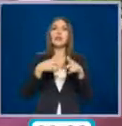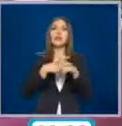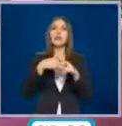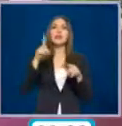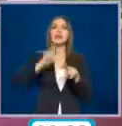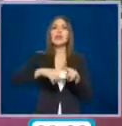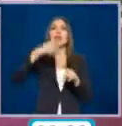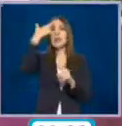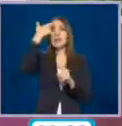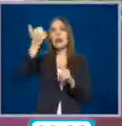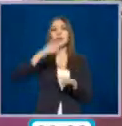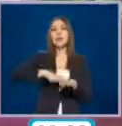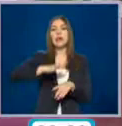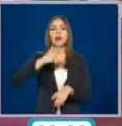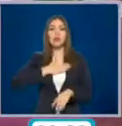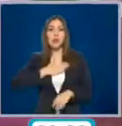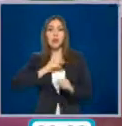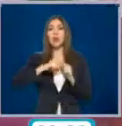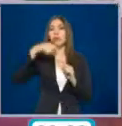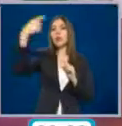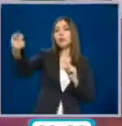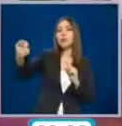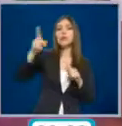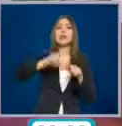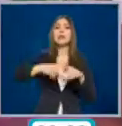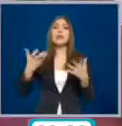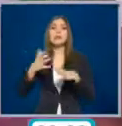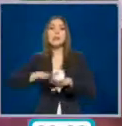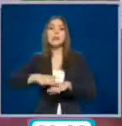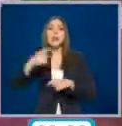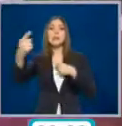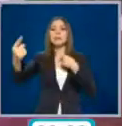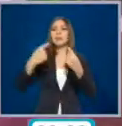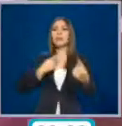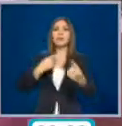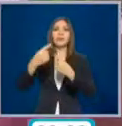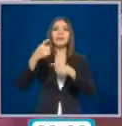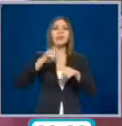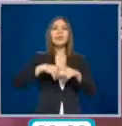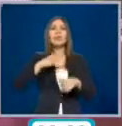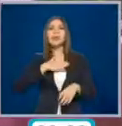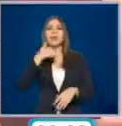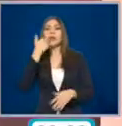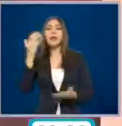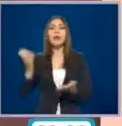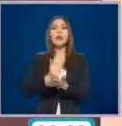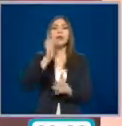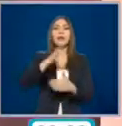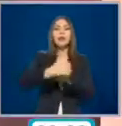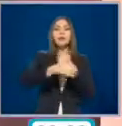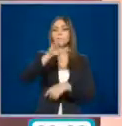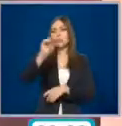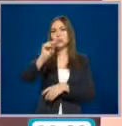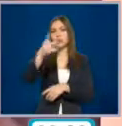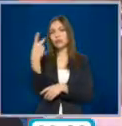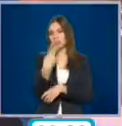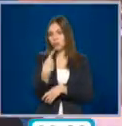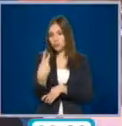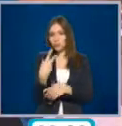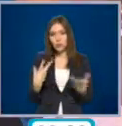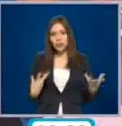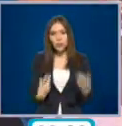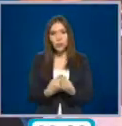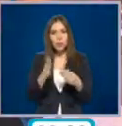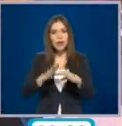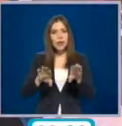cuando finalmente... o quién hizo más que el otro. Claro, finalmente es un equipo, es como si pones un proyecto y lo tenemos que hacer juntos. No se